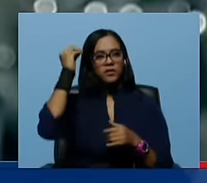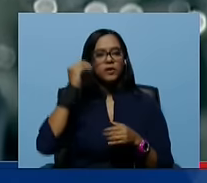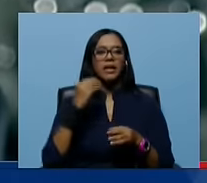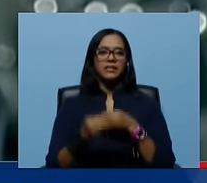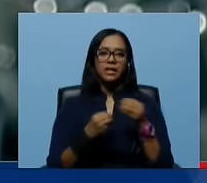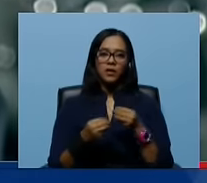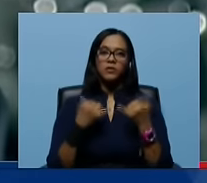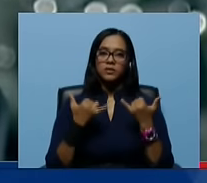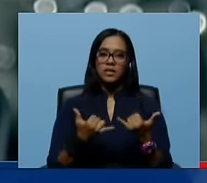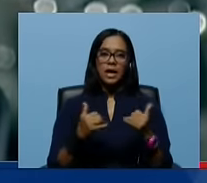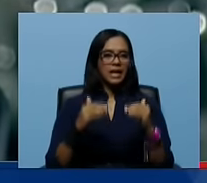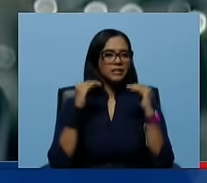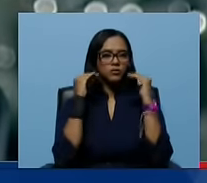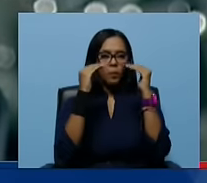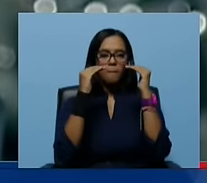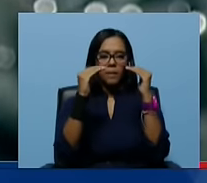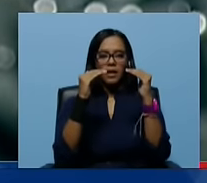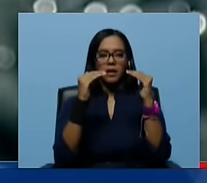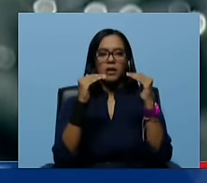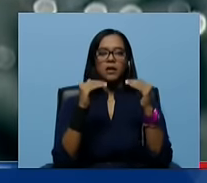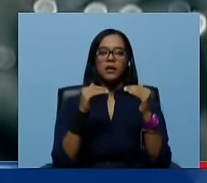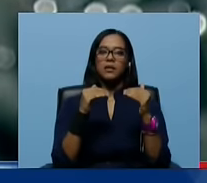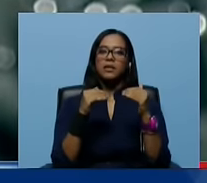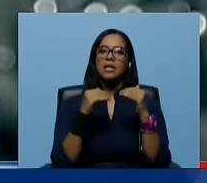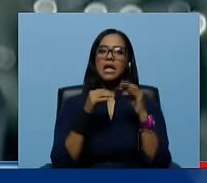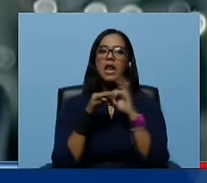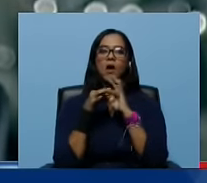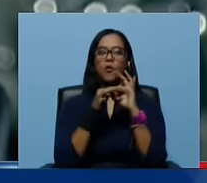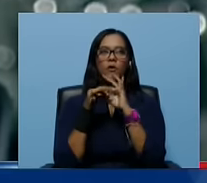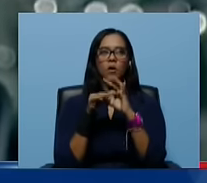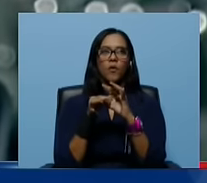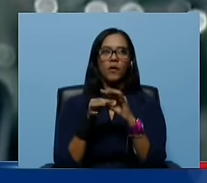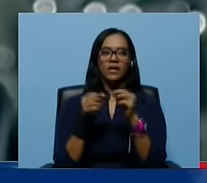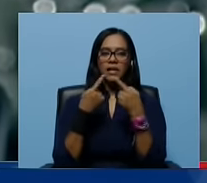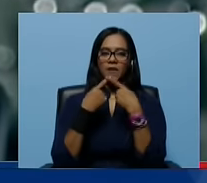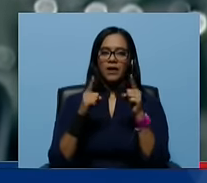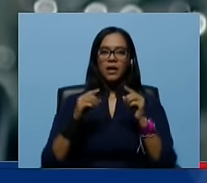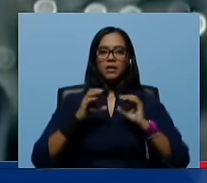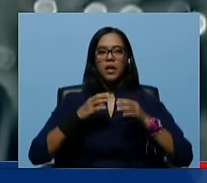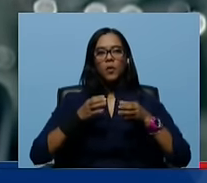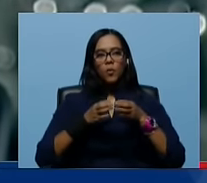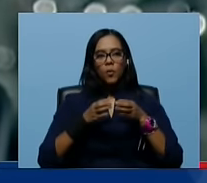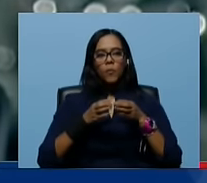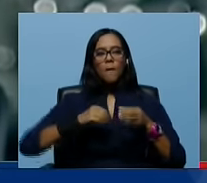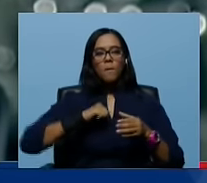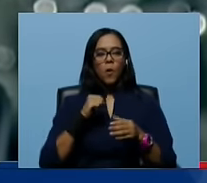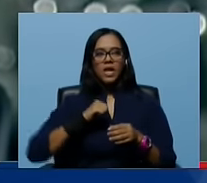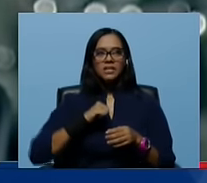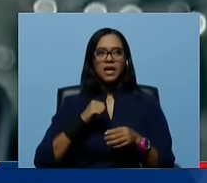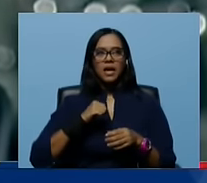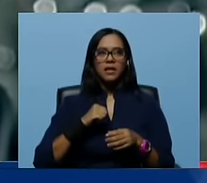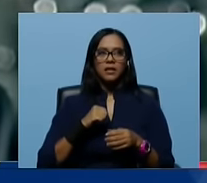el tope de la unión entre los diferentes cuerpos policiales.